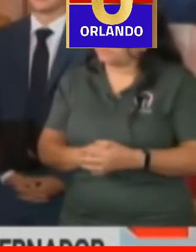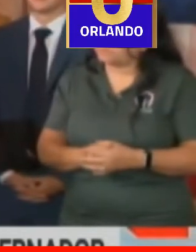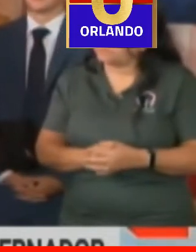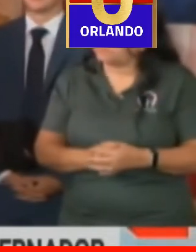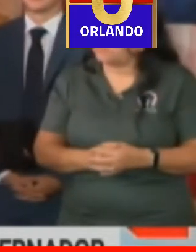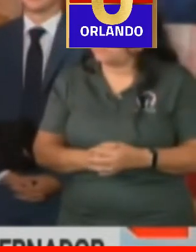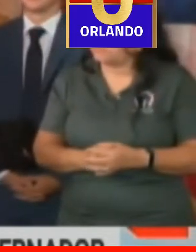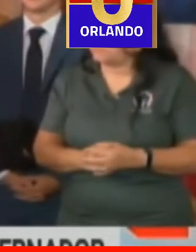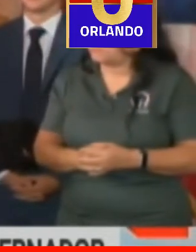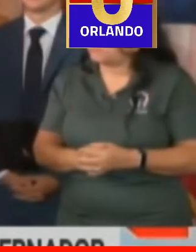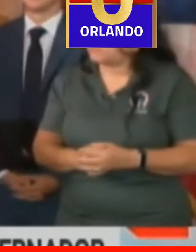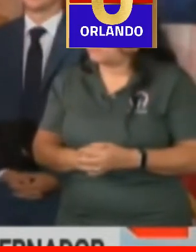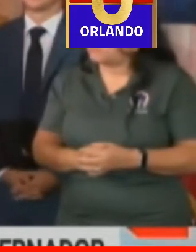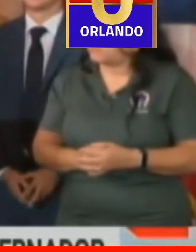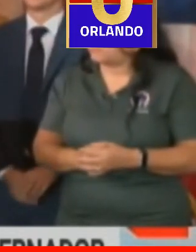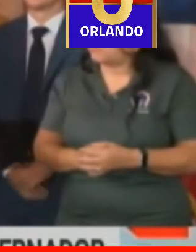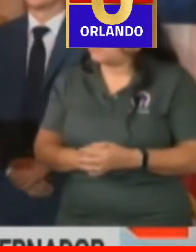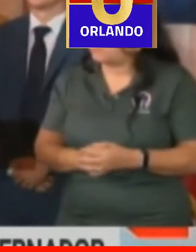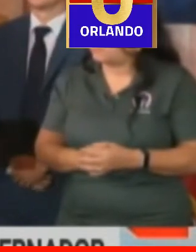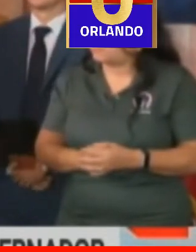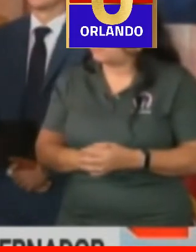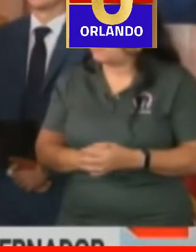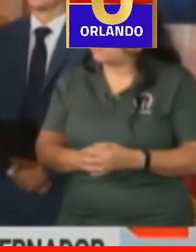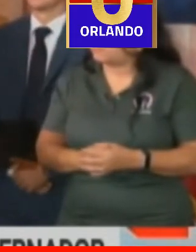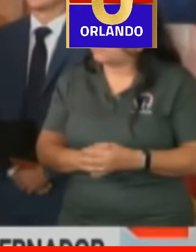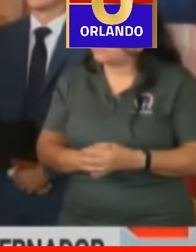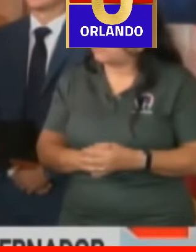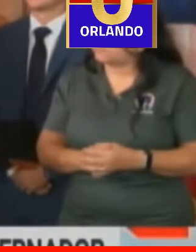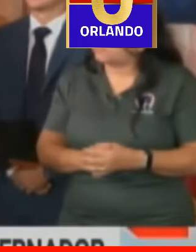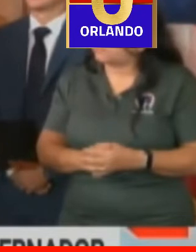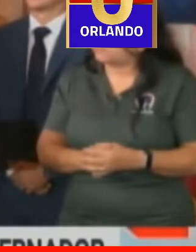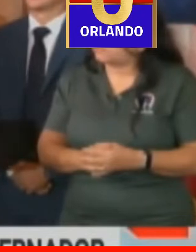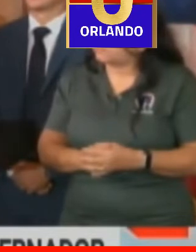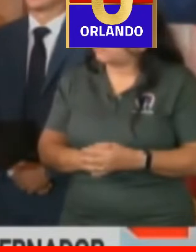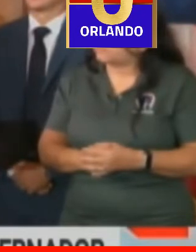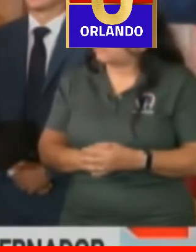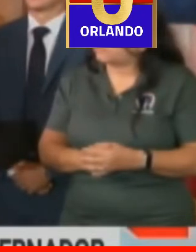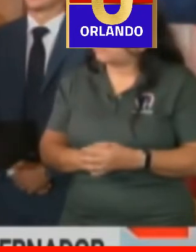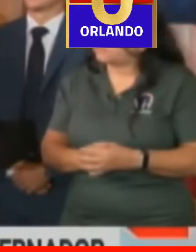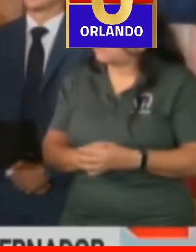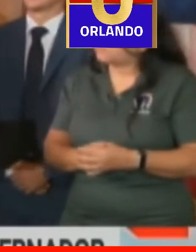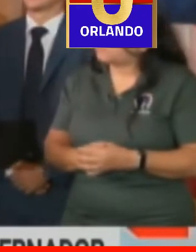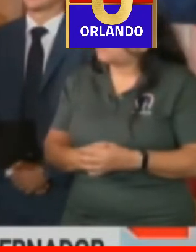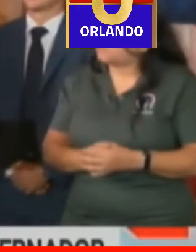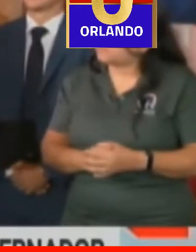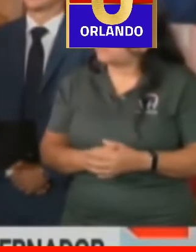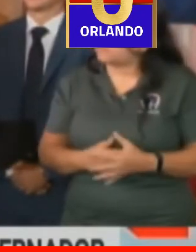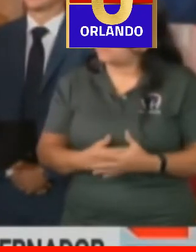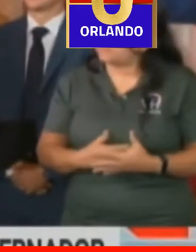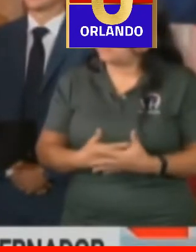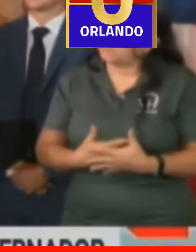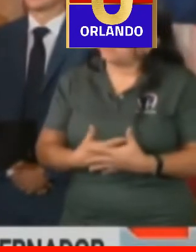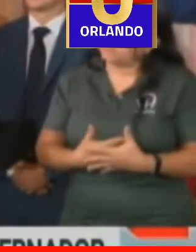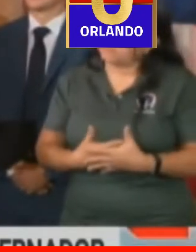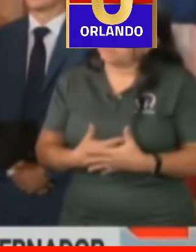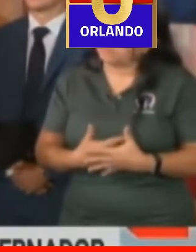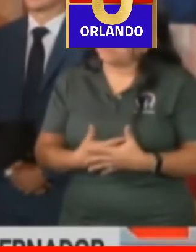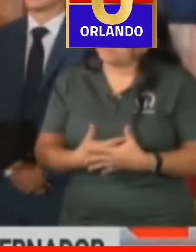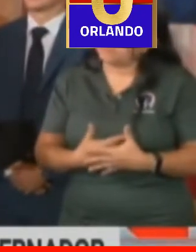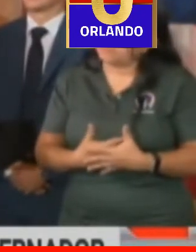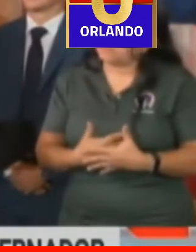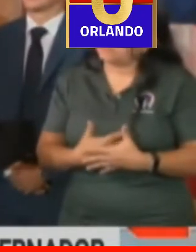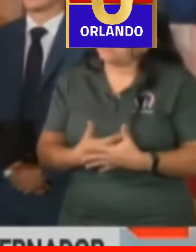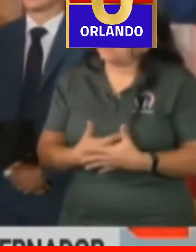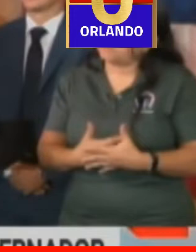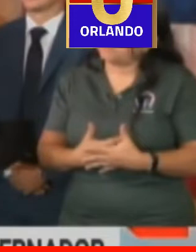Voy a defender el derecho de libre expresión de todas las personas,